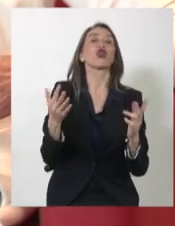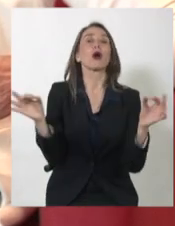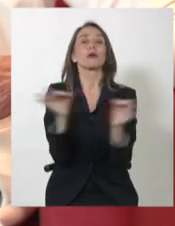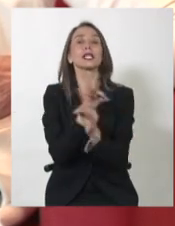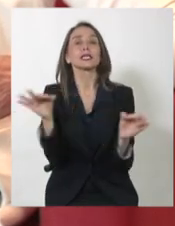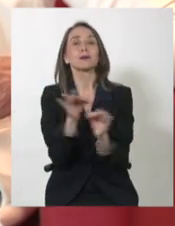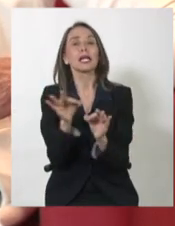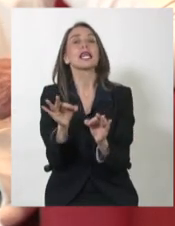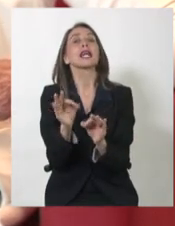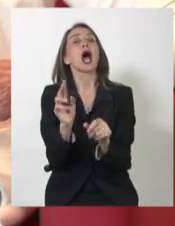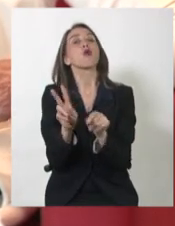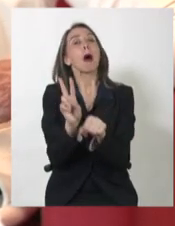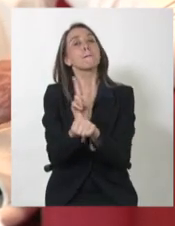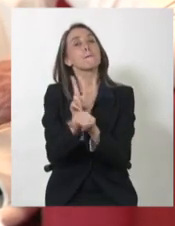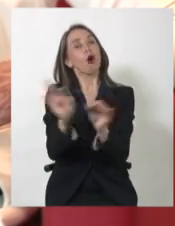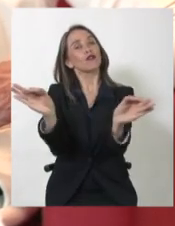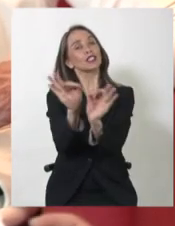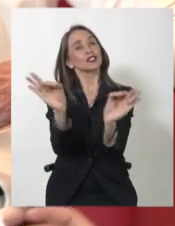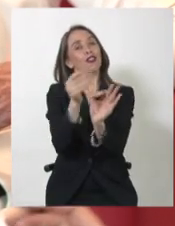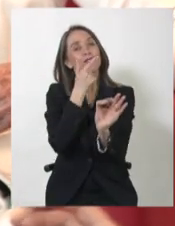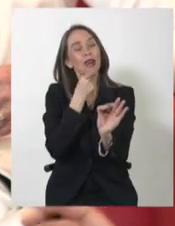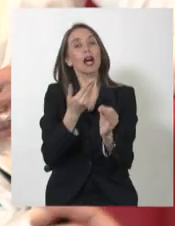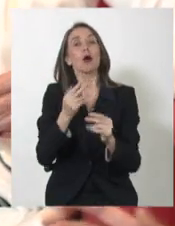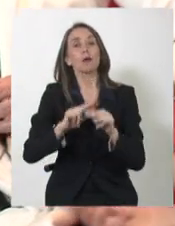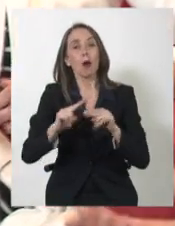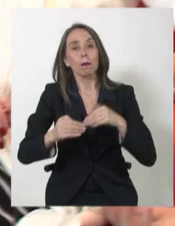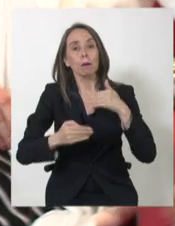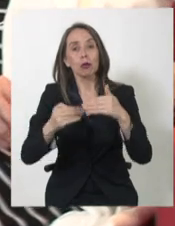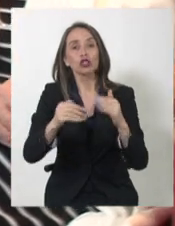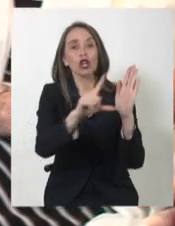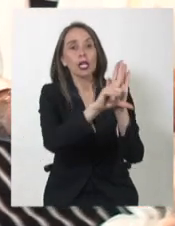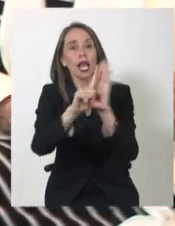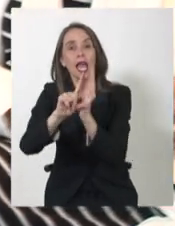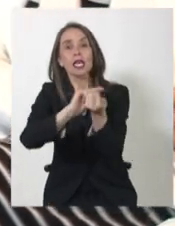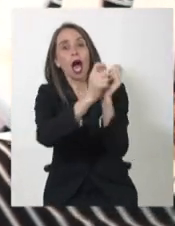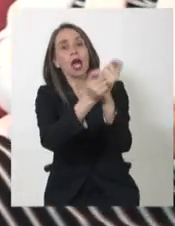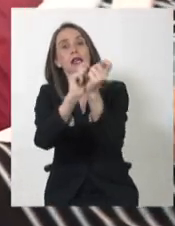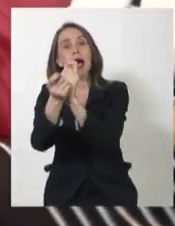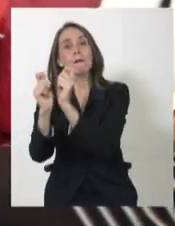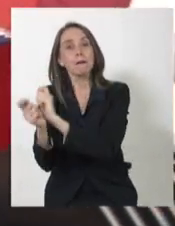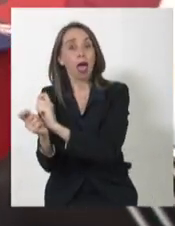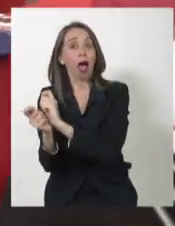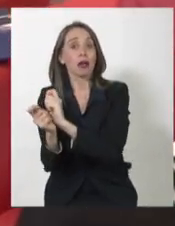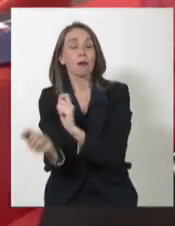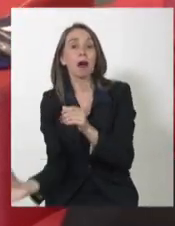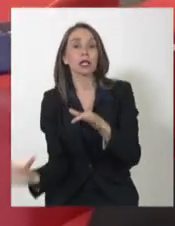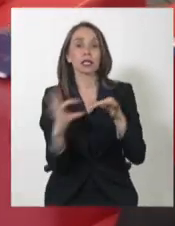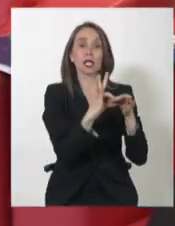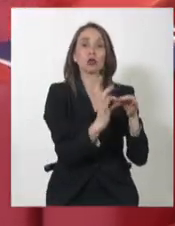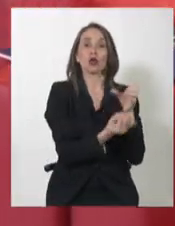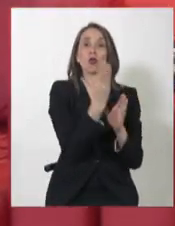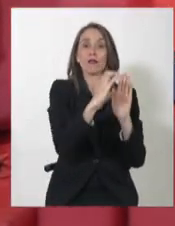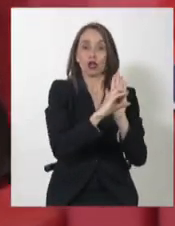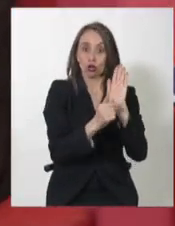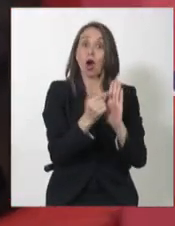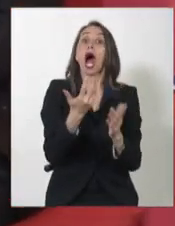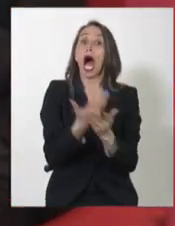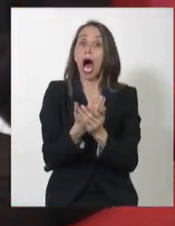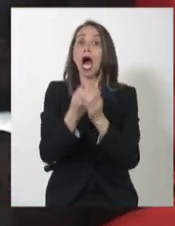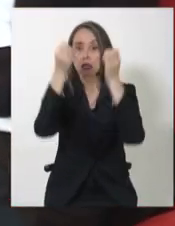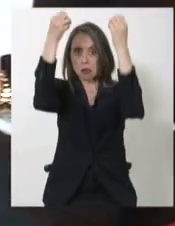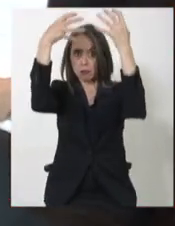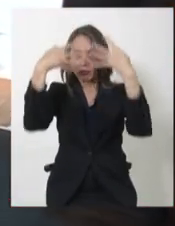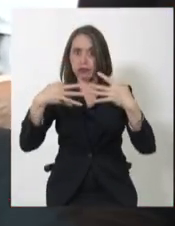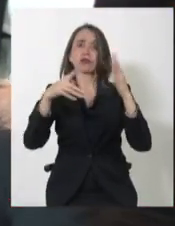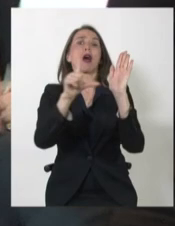pedagógicamente el proceso de ajuste normativo con las leyes vigentes? ¿no? Tenemos un marco legal, va a haber una nueva